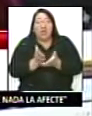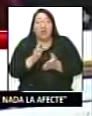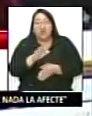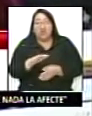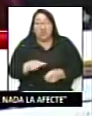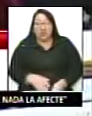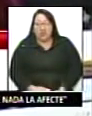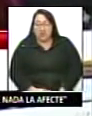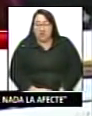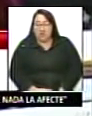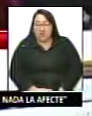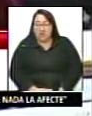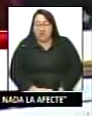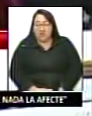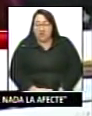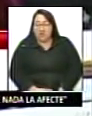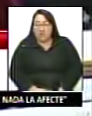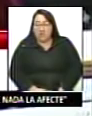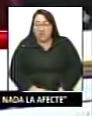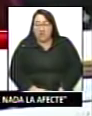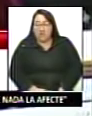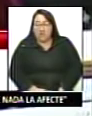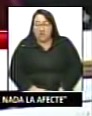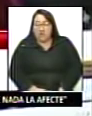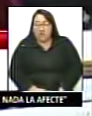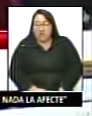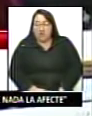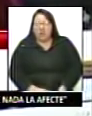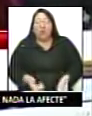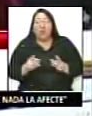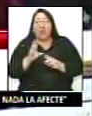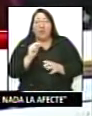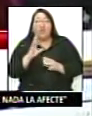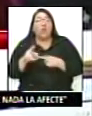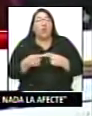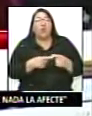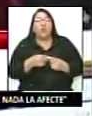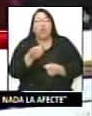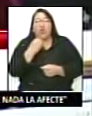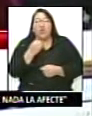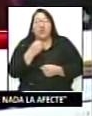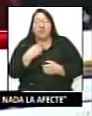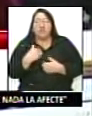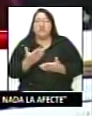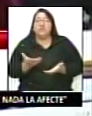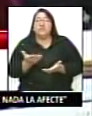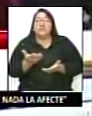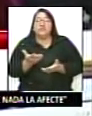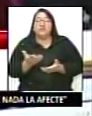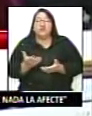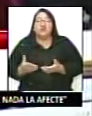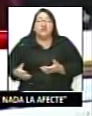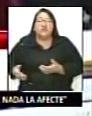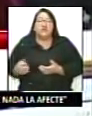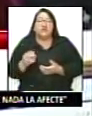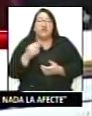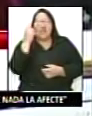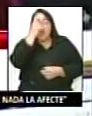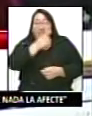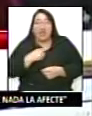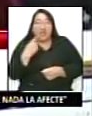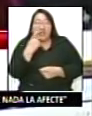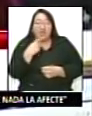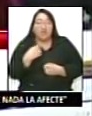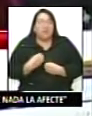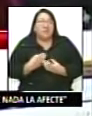de concurso gastronómico, o hoy tenemos gastronomía, ustedes hubieran visto la cara de